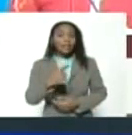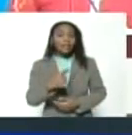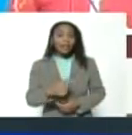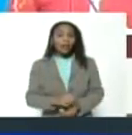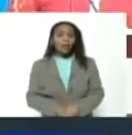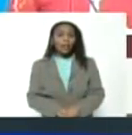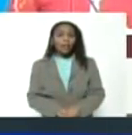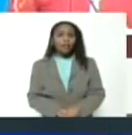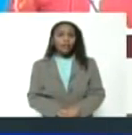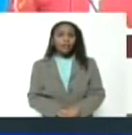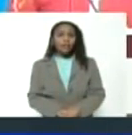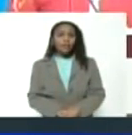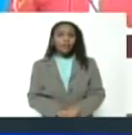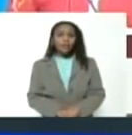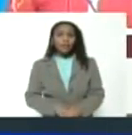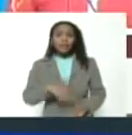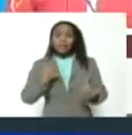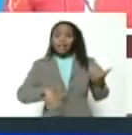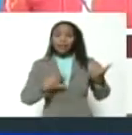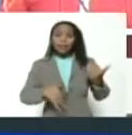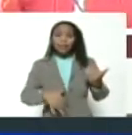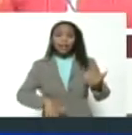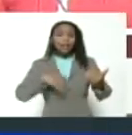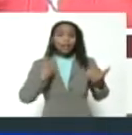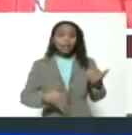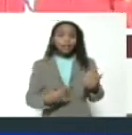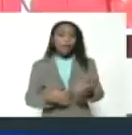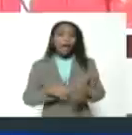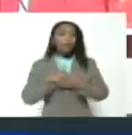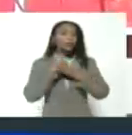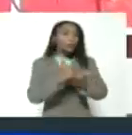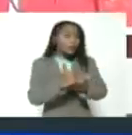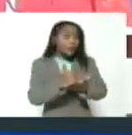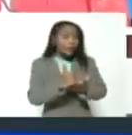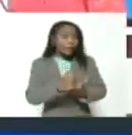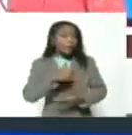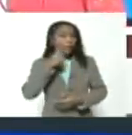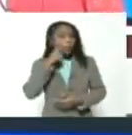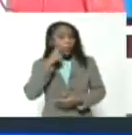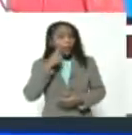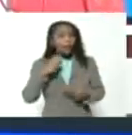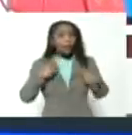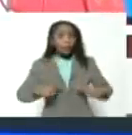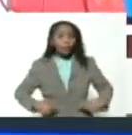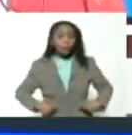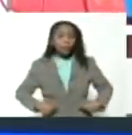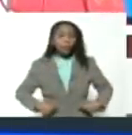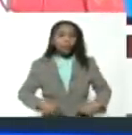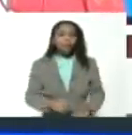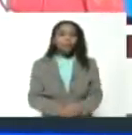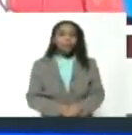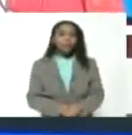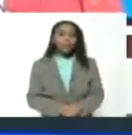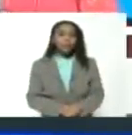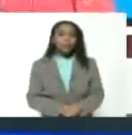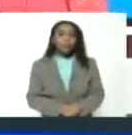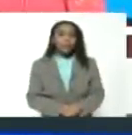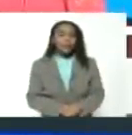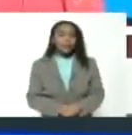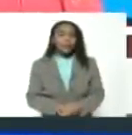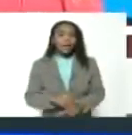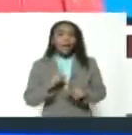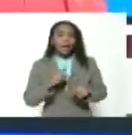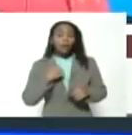Primera, ayúdenla, ayúdenla, que sea humana la humanidad. Y aquí